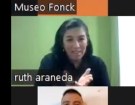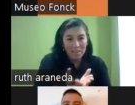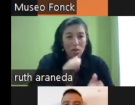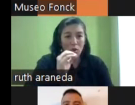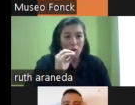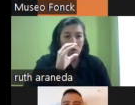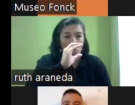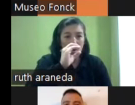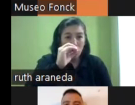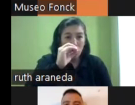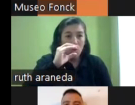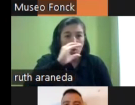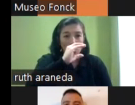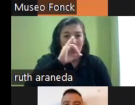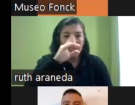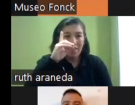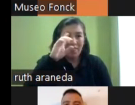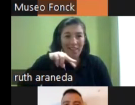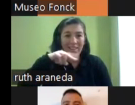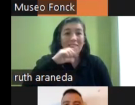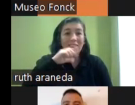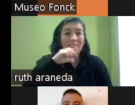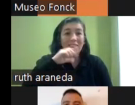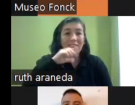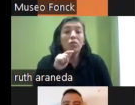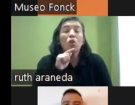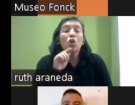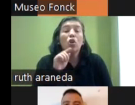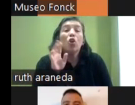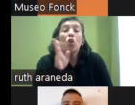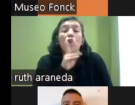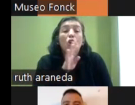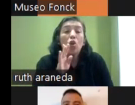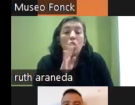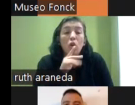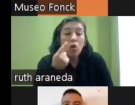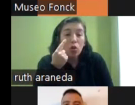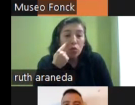ver en el mapa, toda esa zona eh,